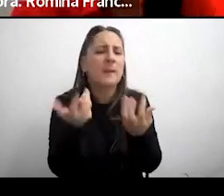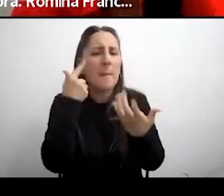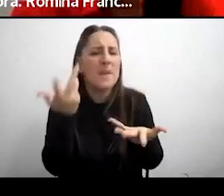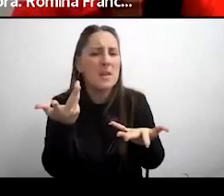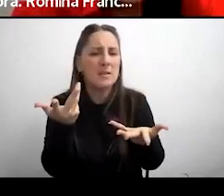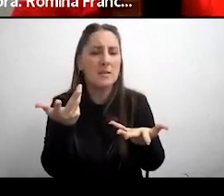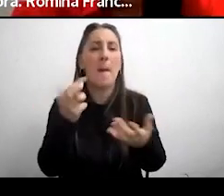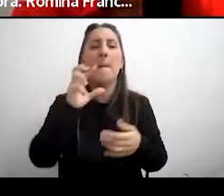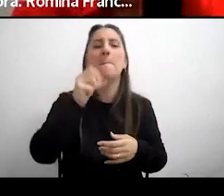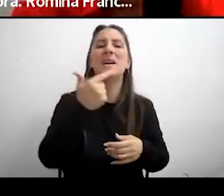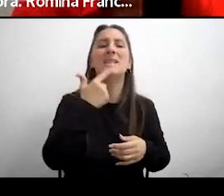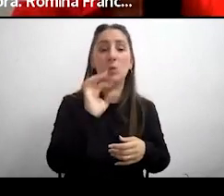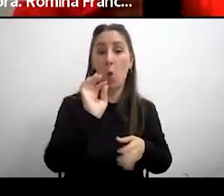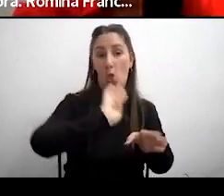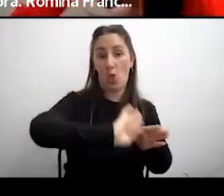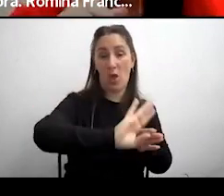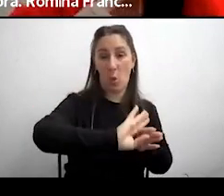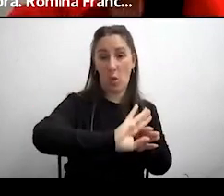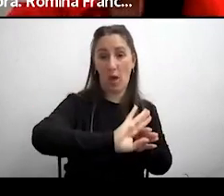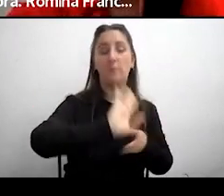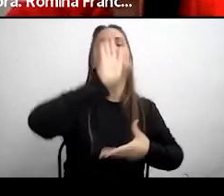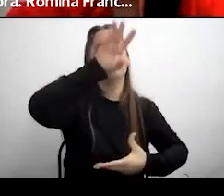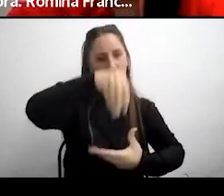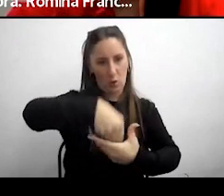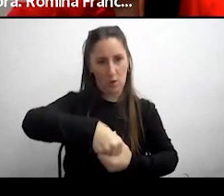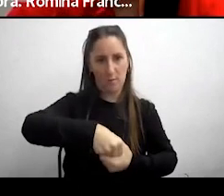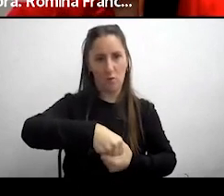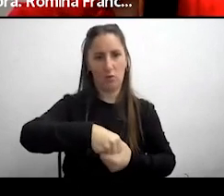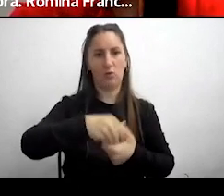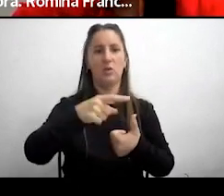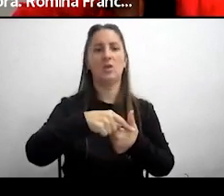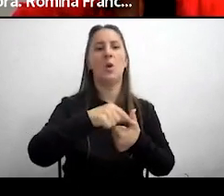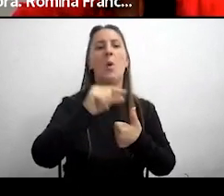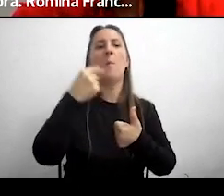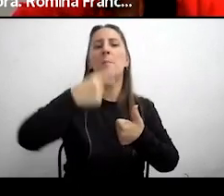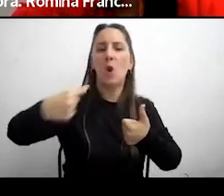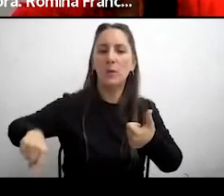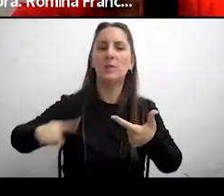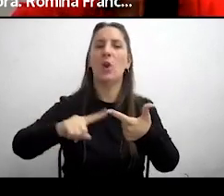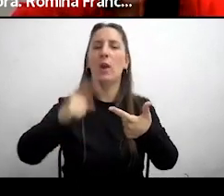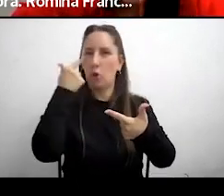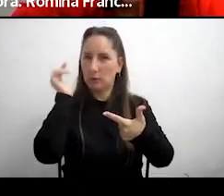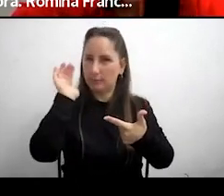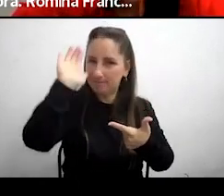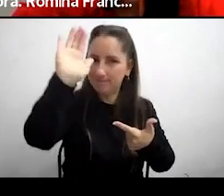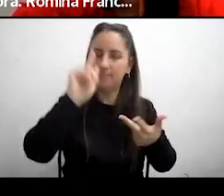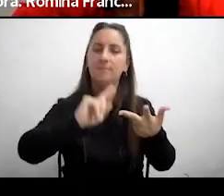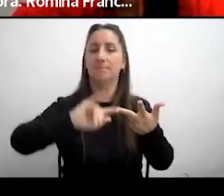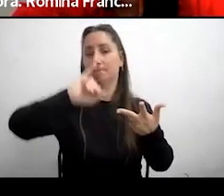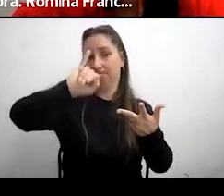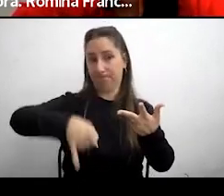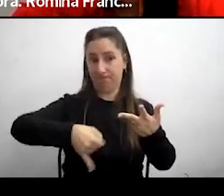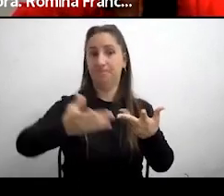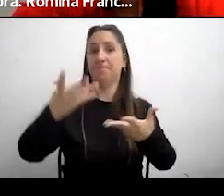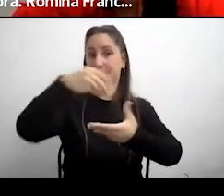los pasivos? Deudas, que incluimos provisiones, previsiones, admitidas obviamente por